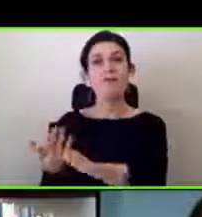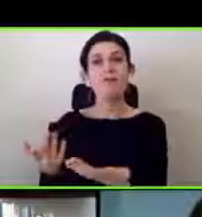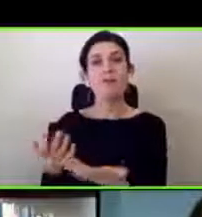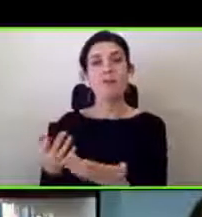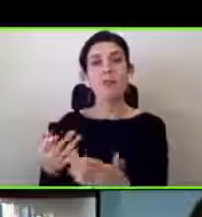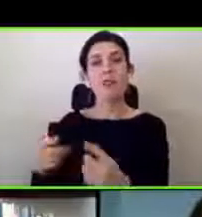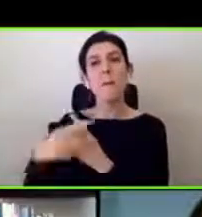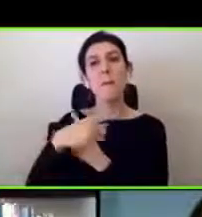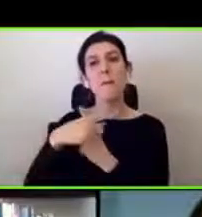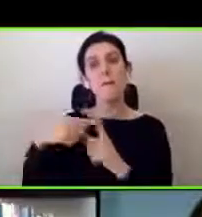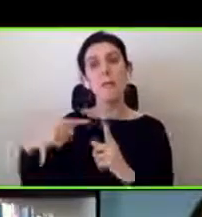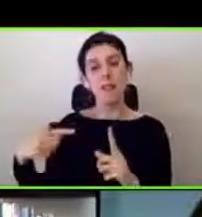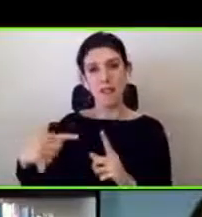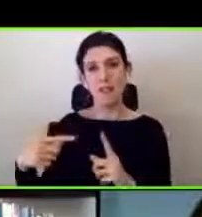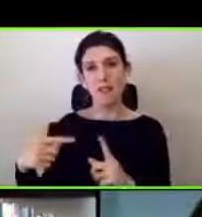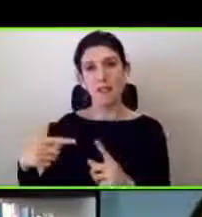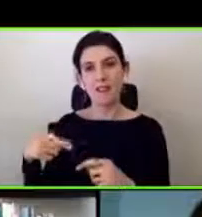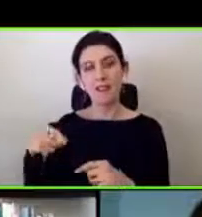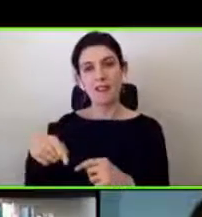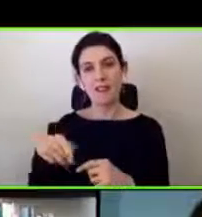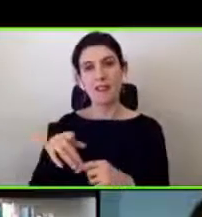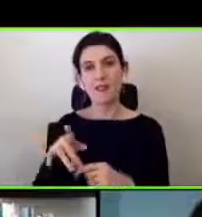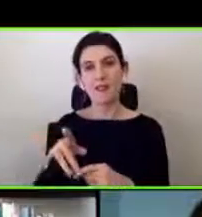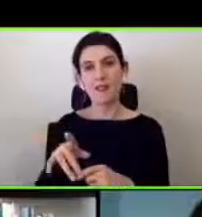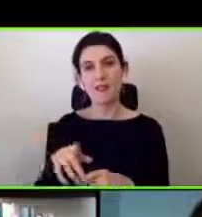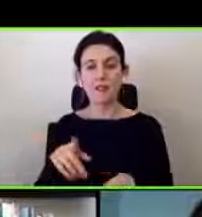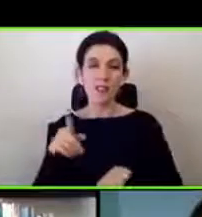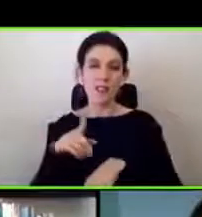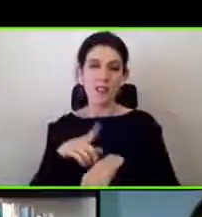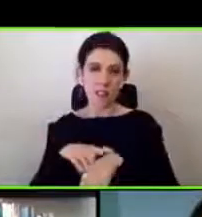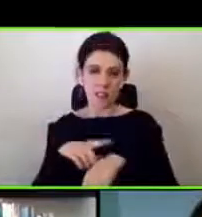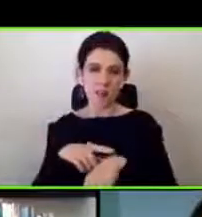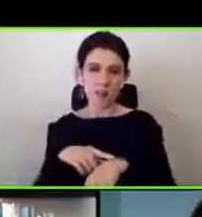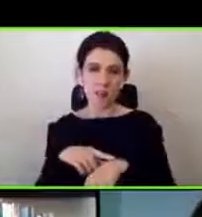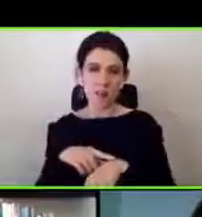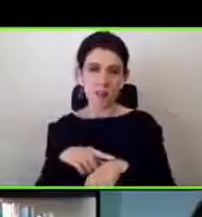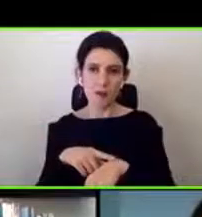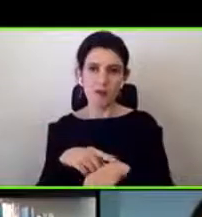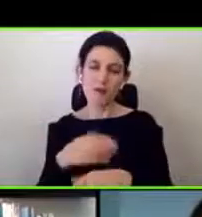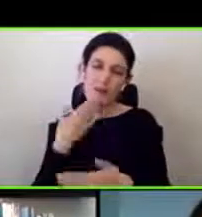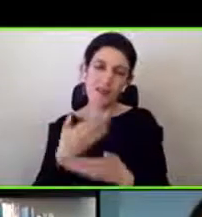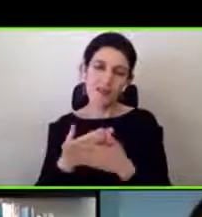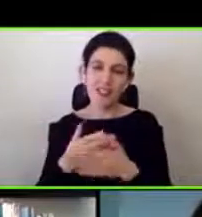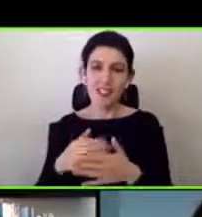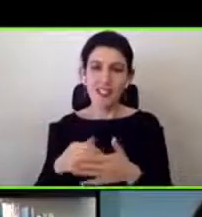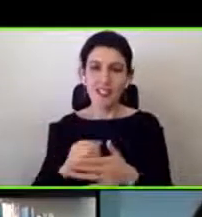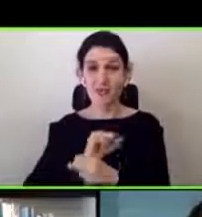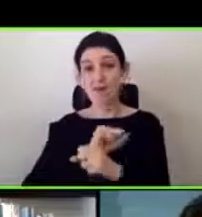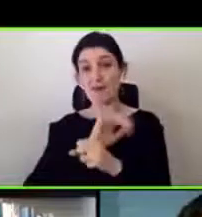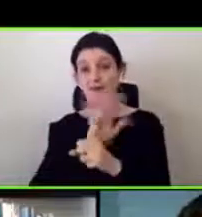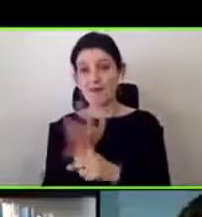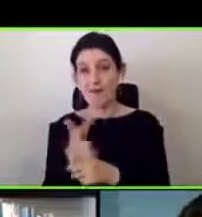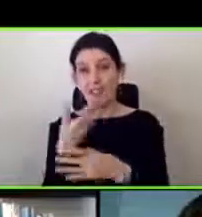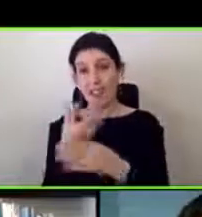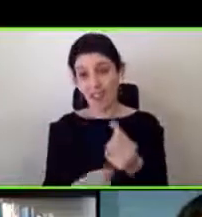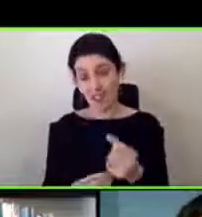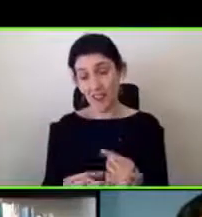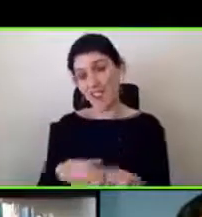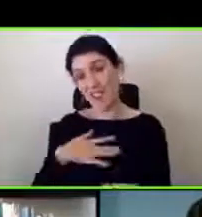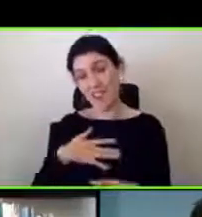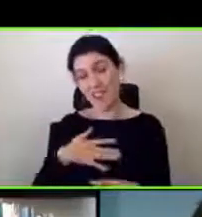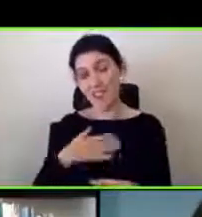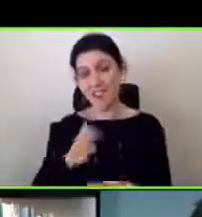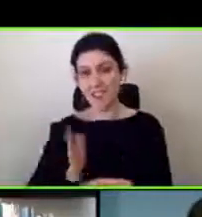y pasaron muchísimo tiempo, bueno, a la vuelta de la pandemia, pretendo continuar con lo mismo,